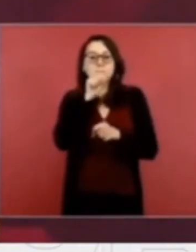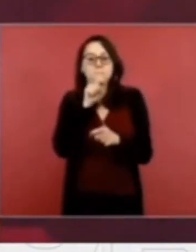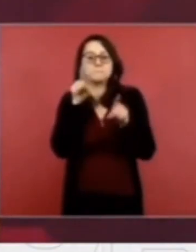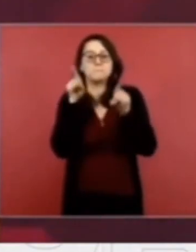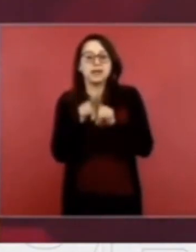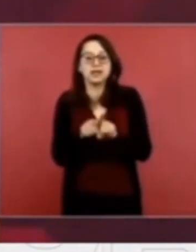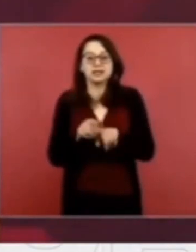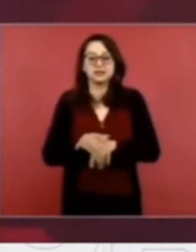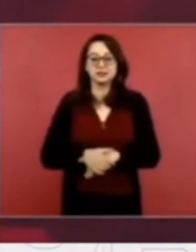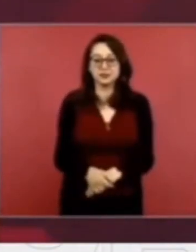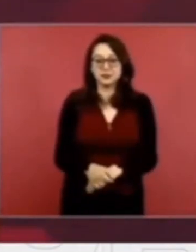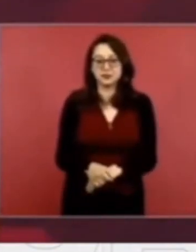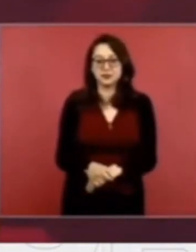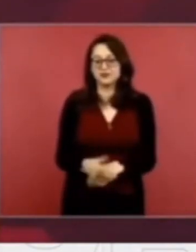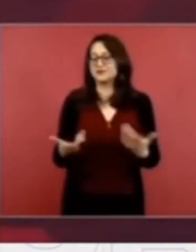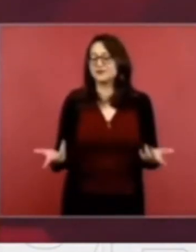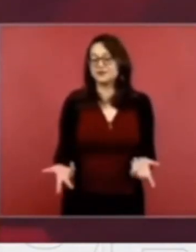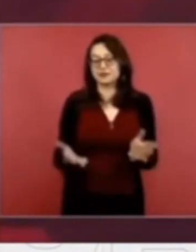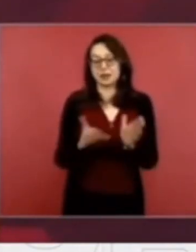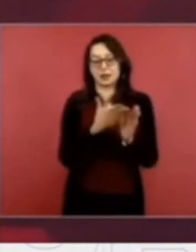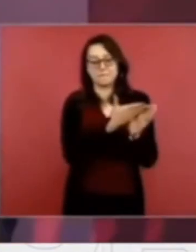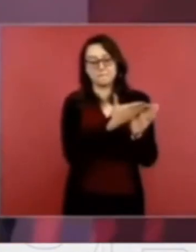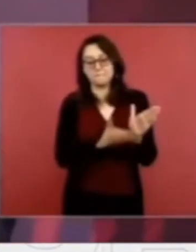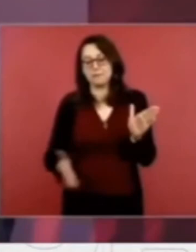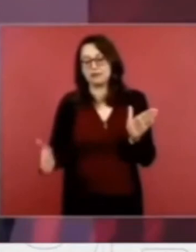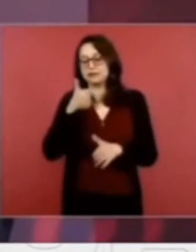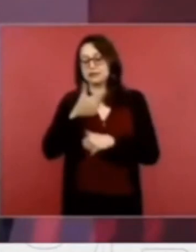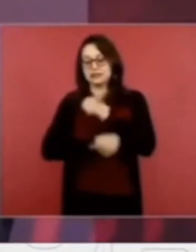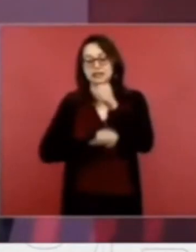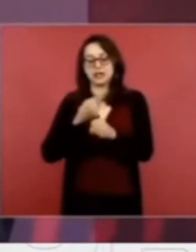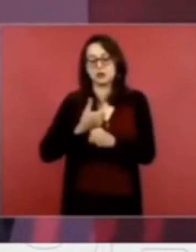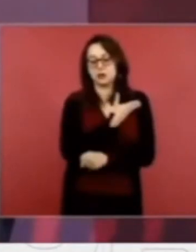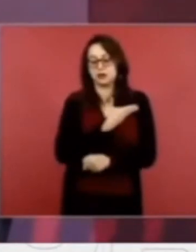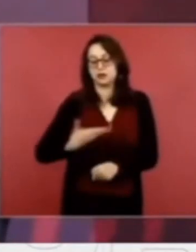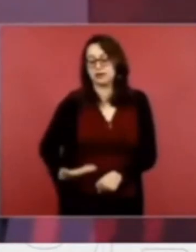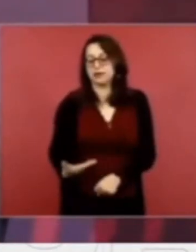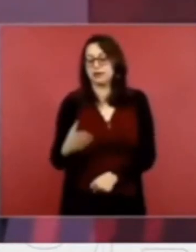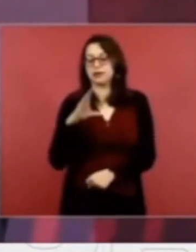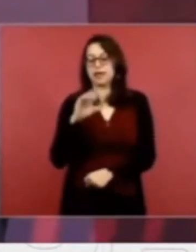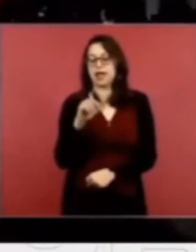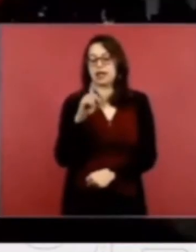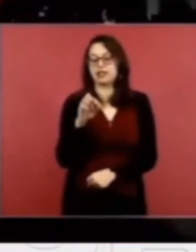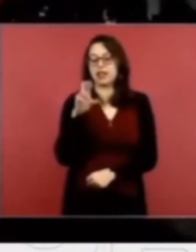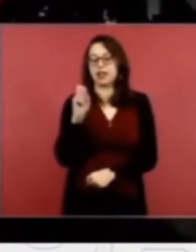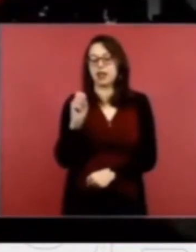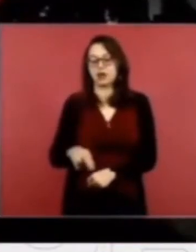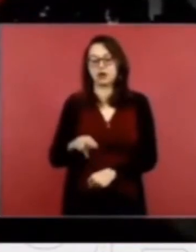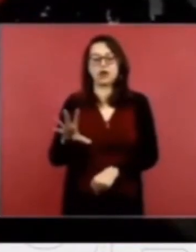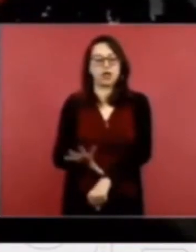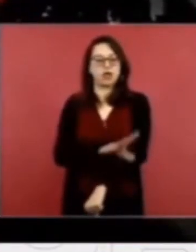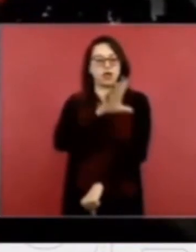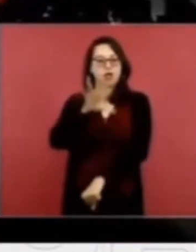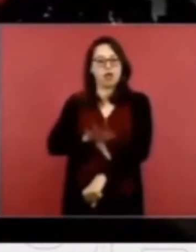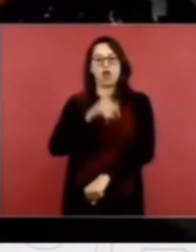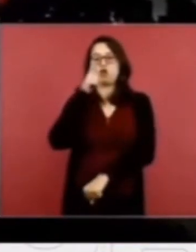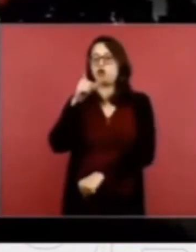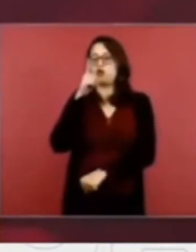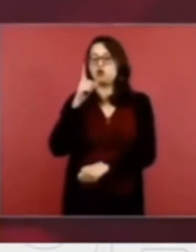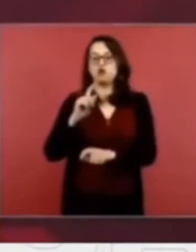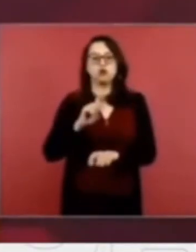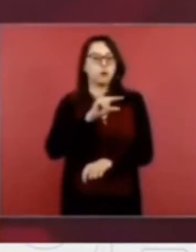Privatizan la industria eléctrica, termina su gobierno y se va a trabajar de